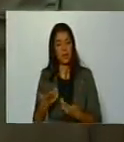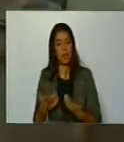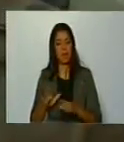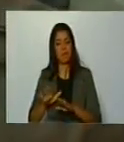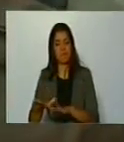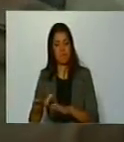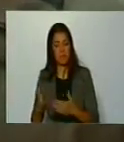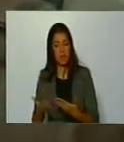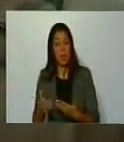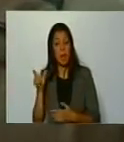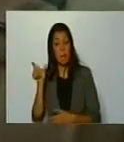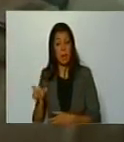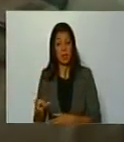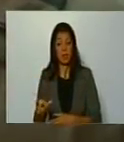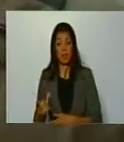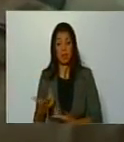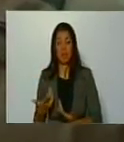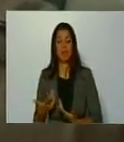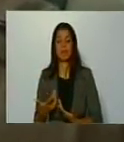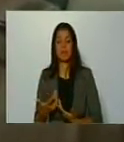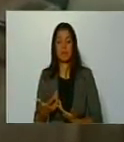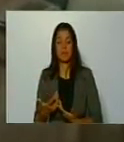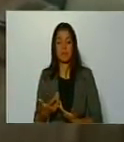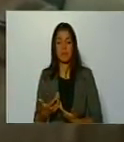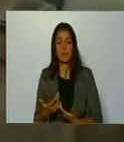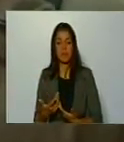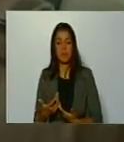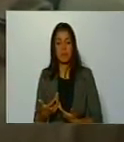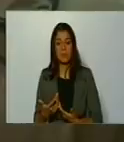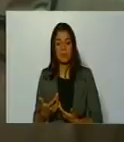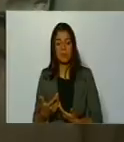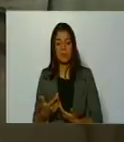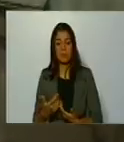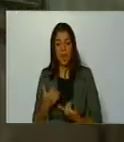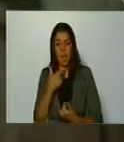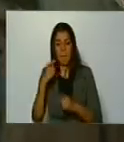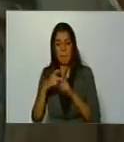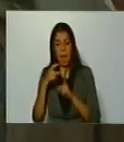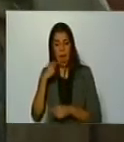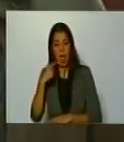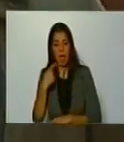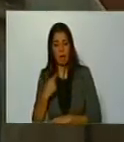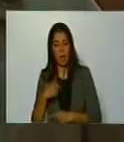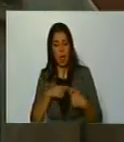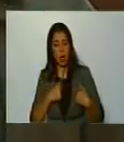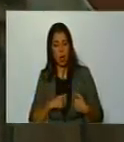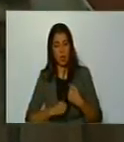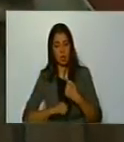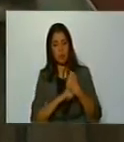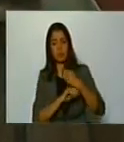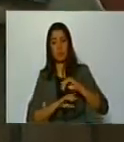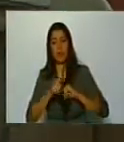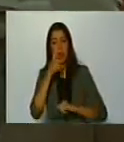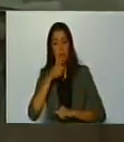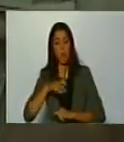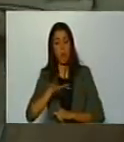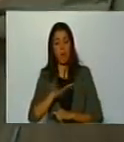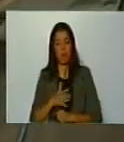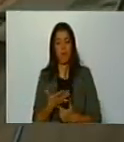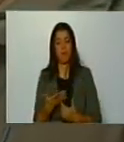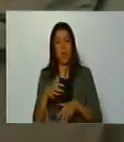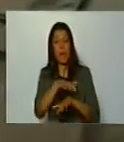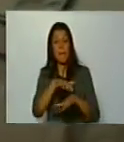incapaz de sostener, como dice Ali, con su palabra el corazón del pueblo del que él hablaba. No era mayoría